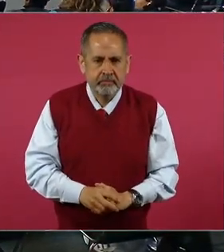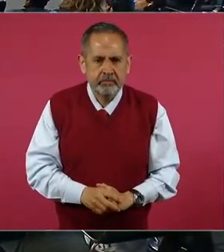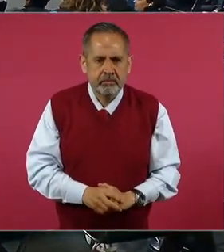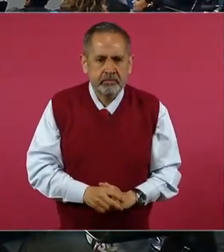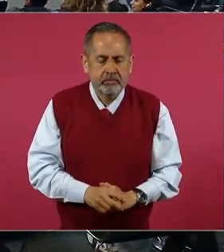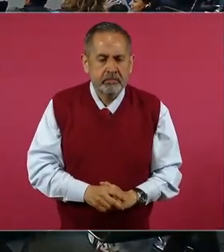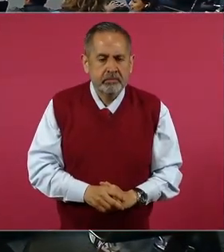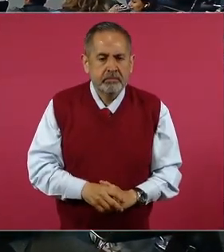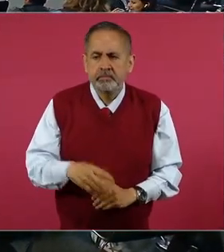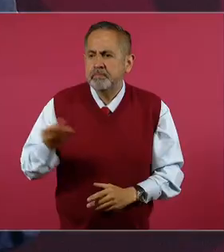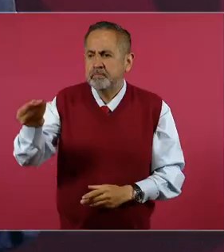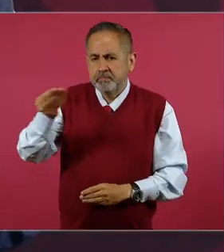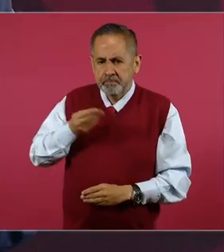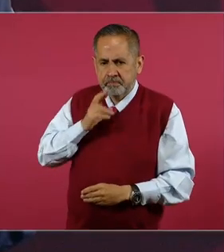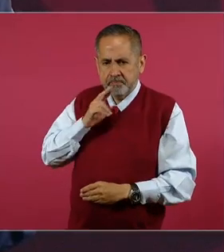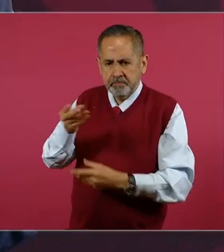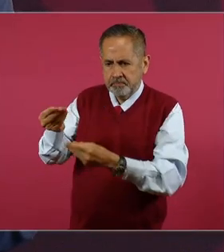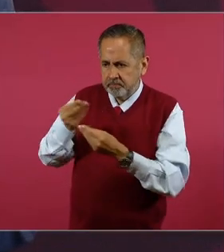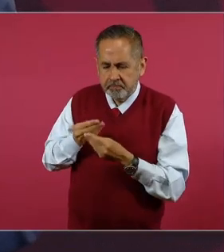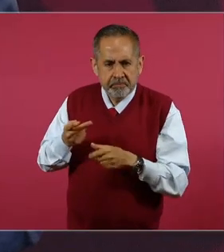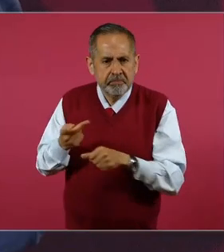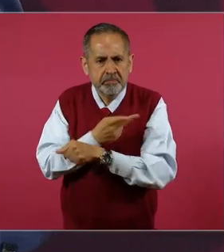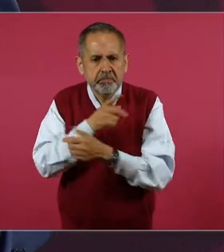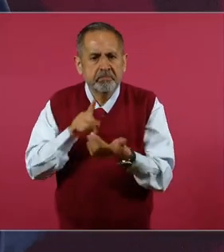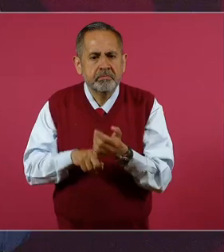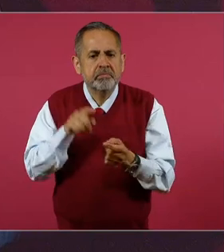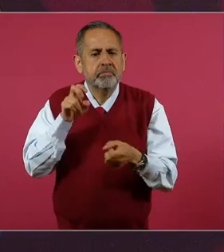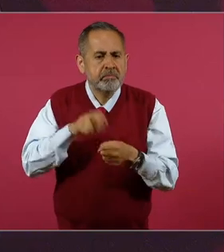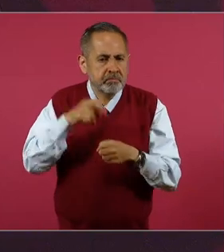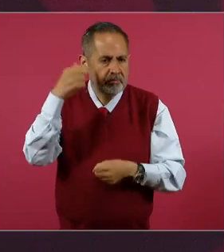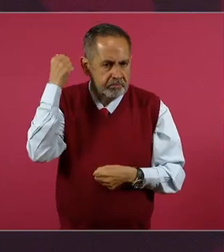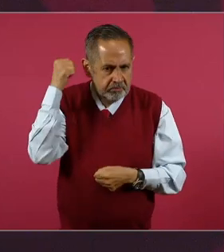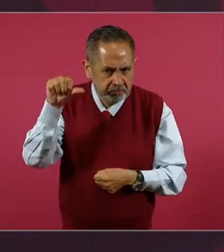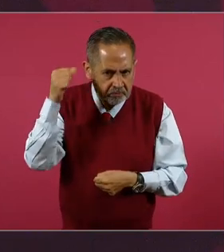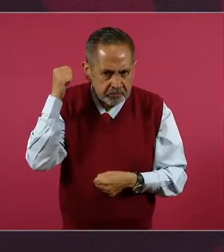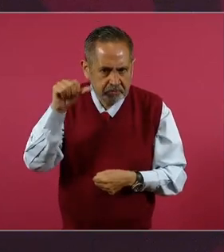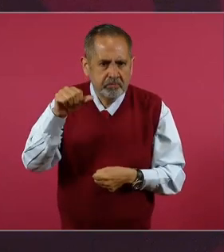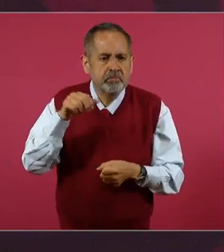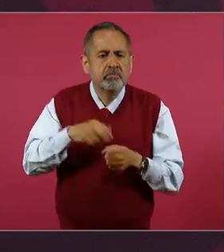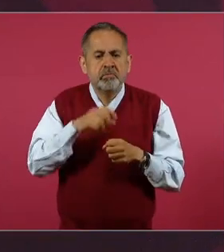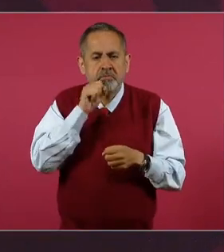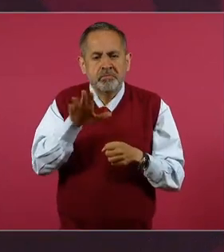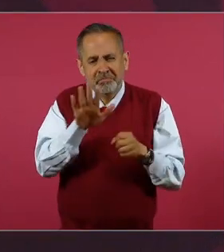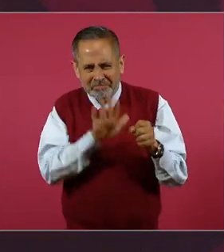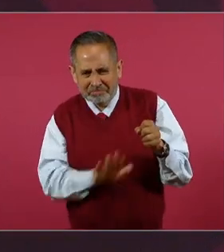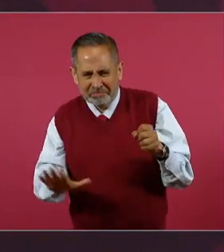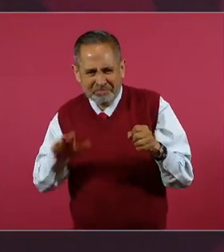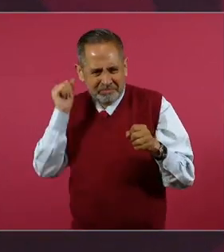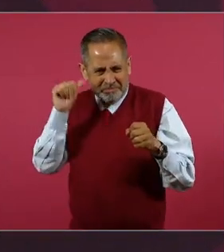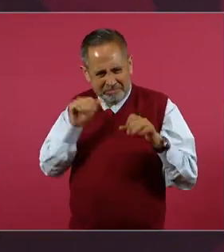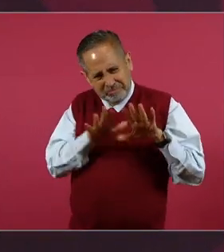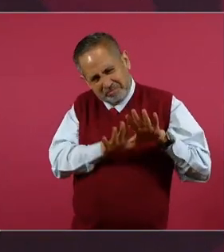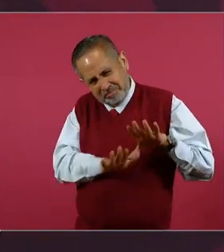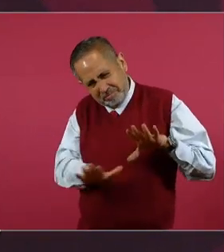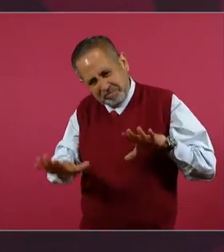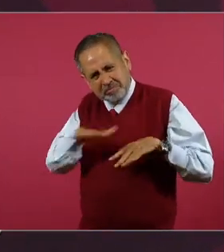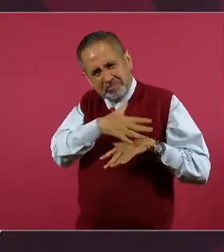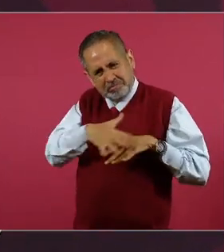Tengo el reporte de lo que está sucediendo en Acapulco, no solo en Acapulco, toda la costa